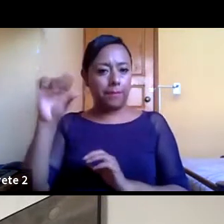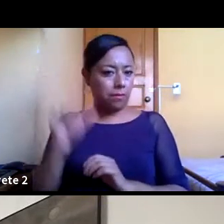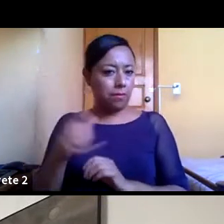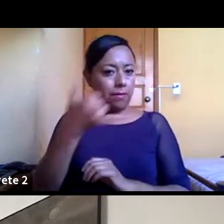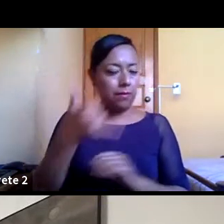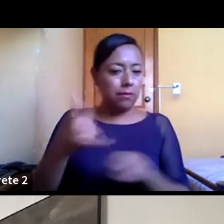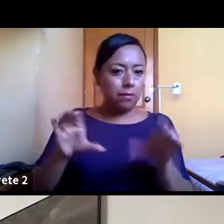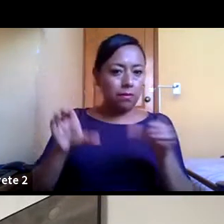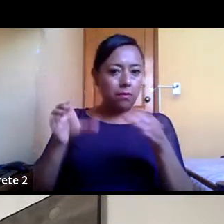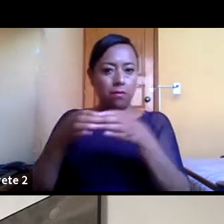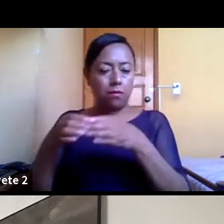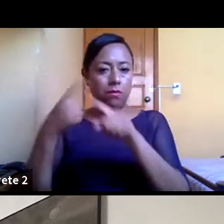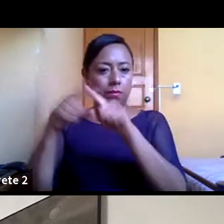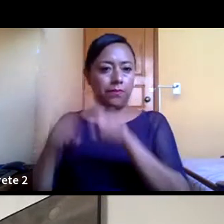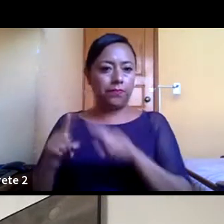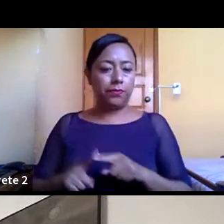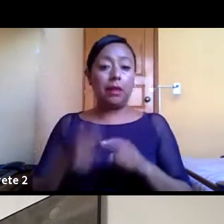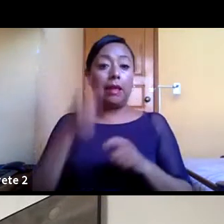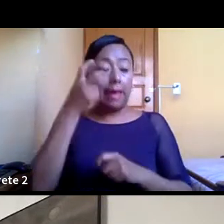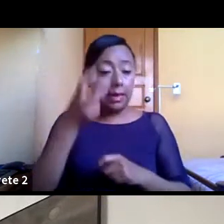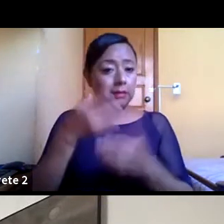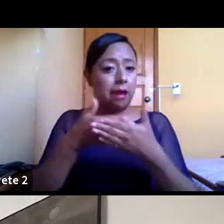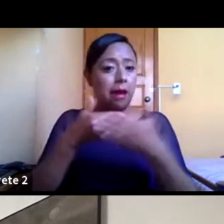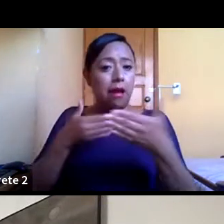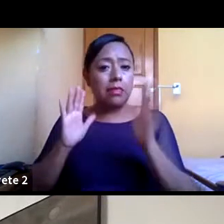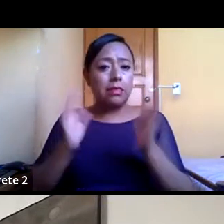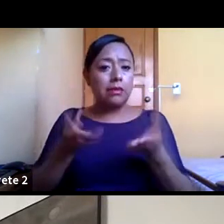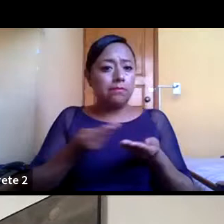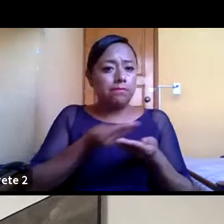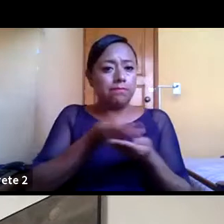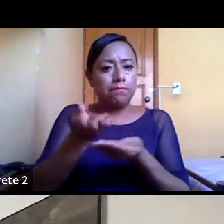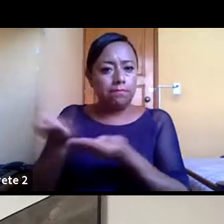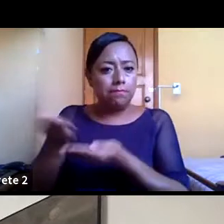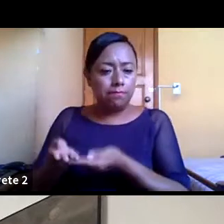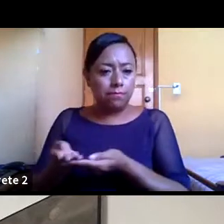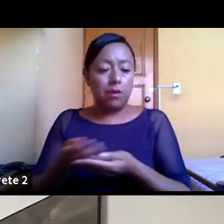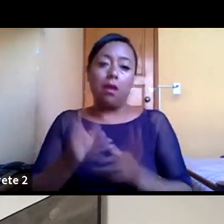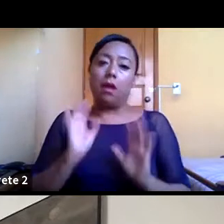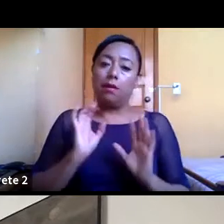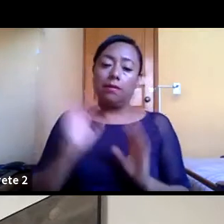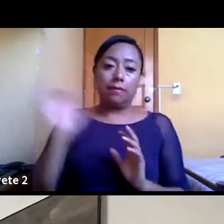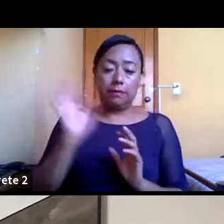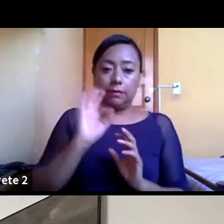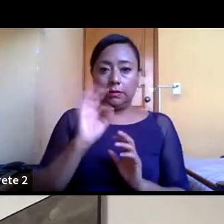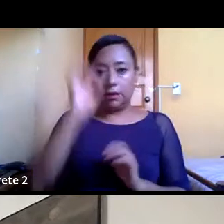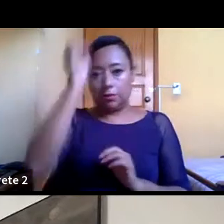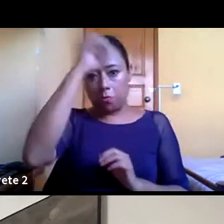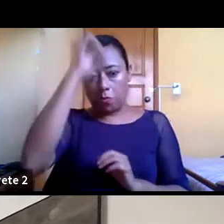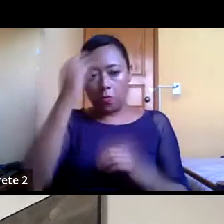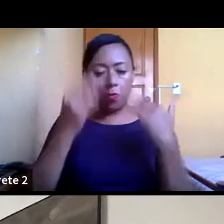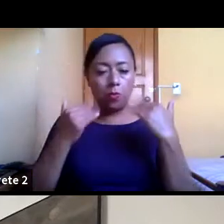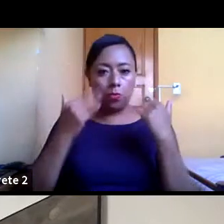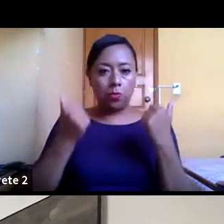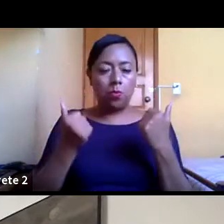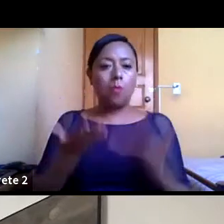fue distribuida en su oportunidad y si no hay observaciones,